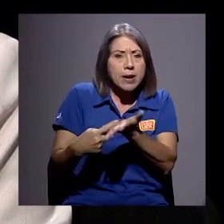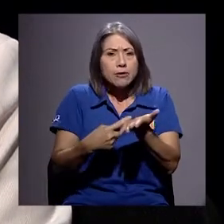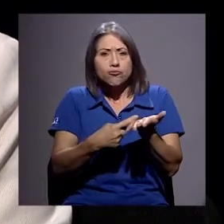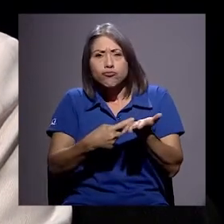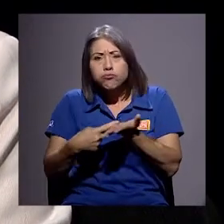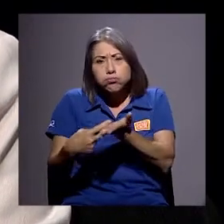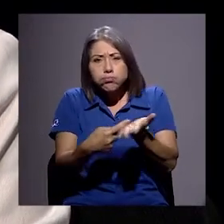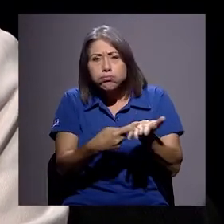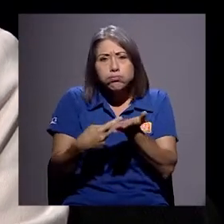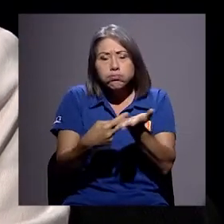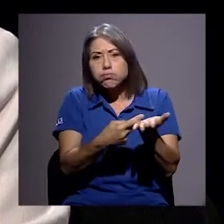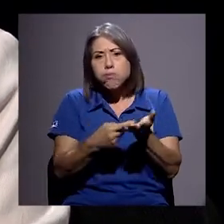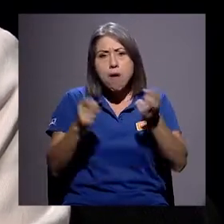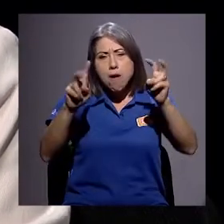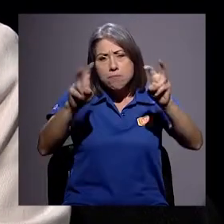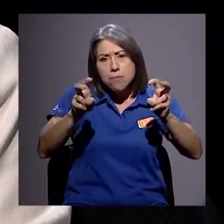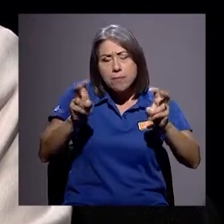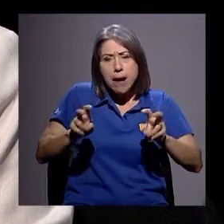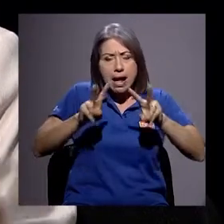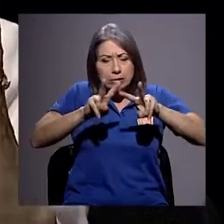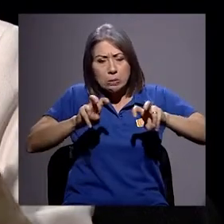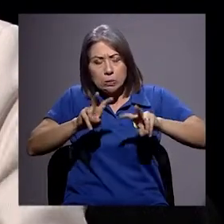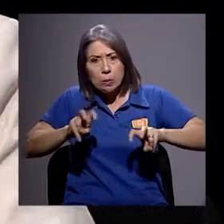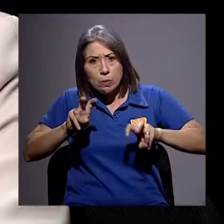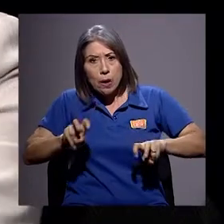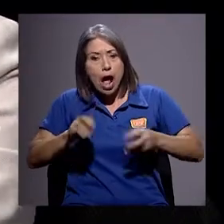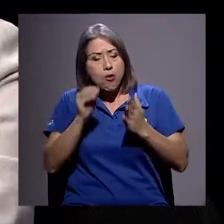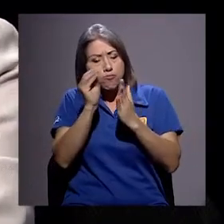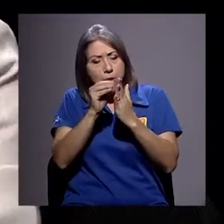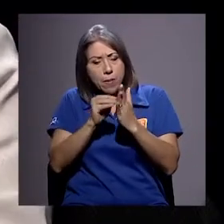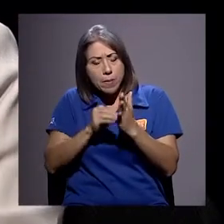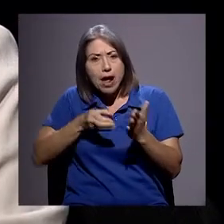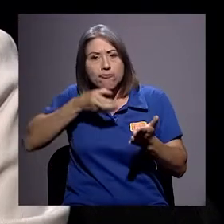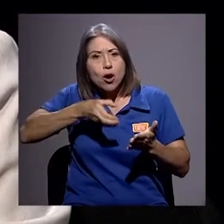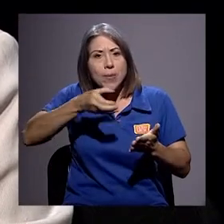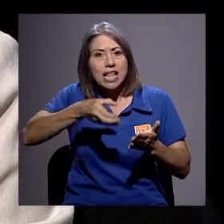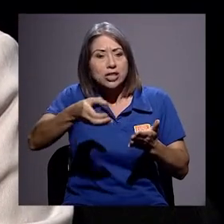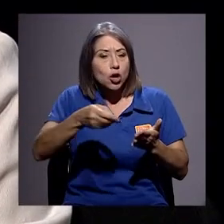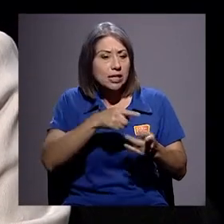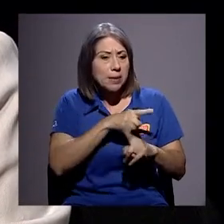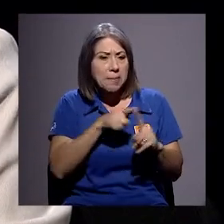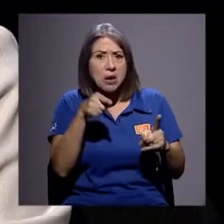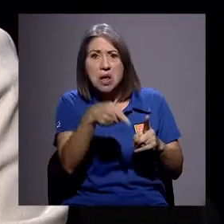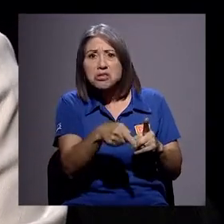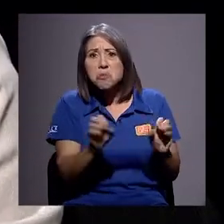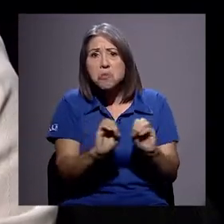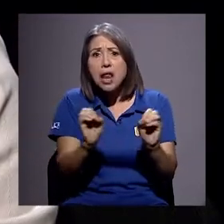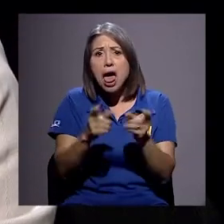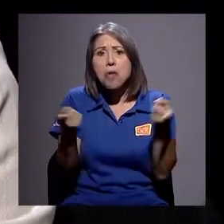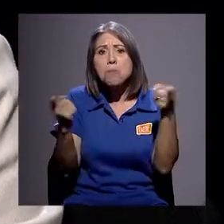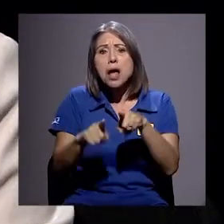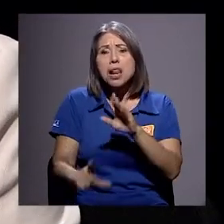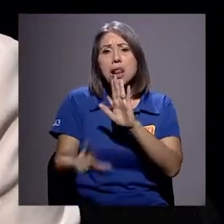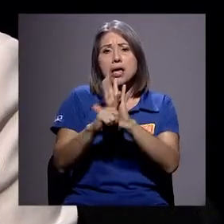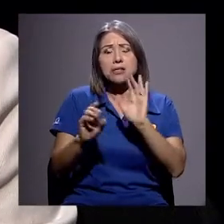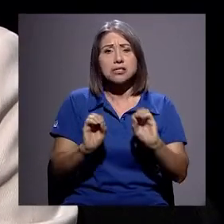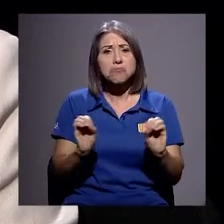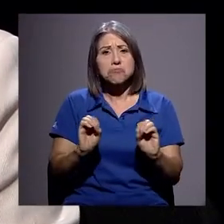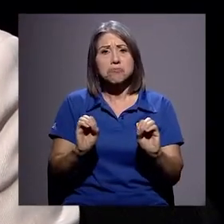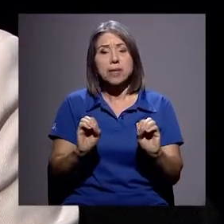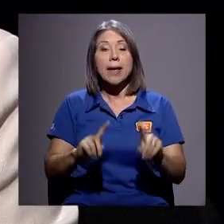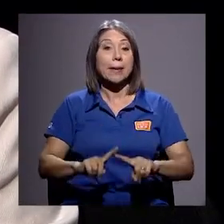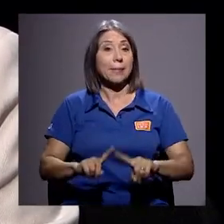plasmadas varias recomendaciones nada de eso se concretó en proyectos de ley y mucho menos en leche es verdad